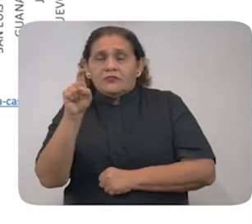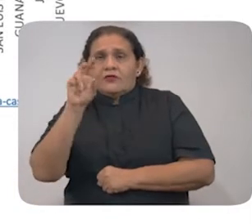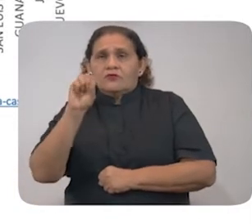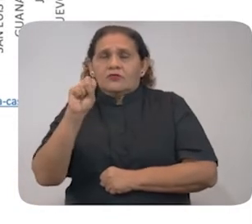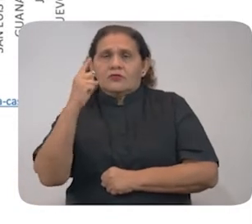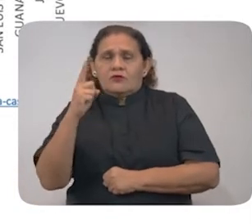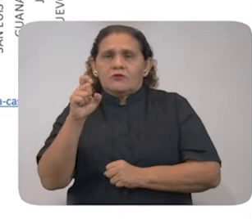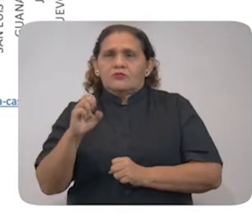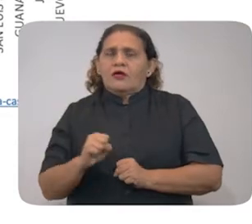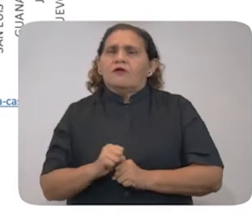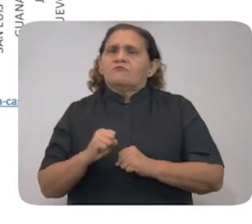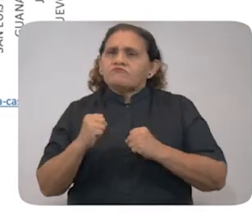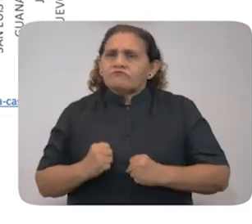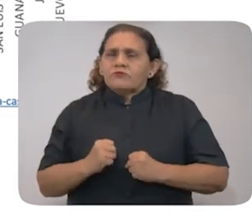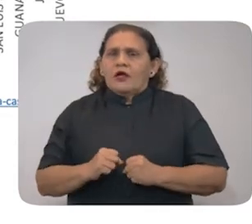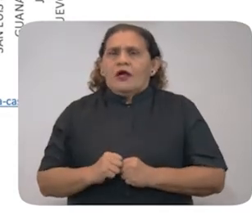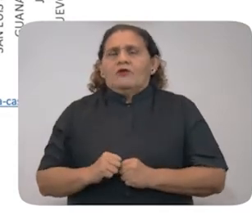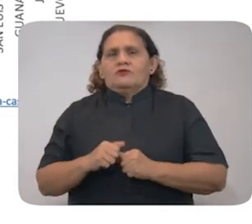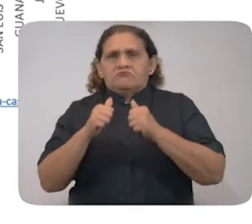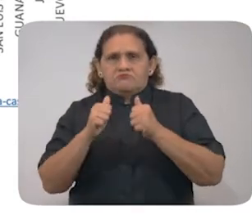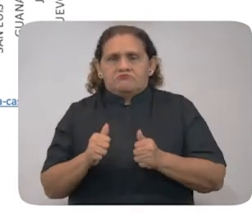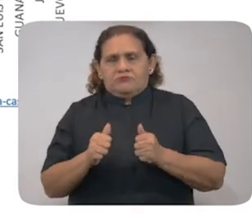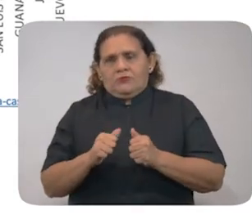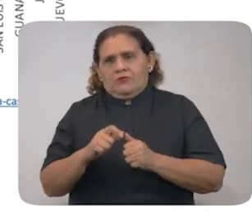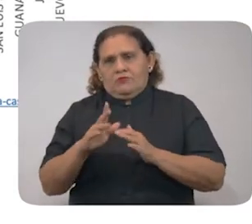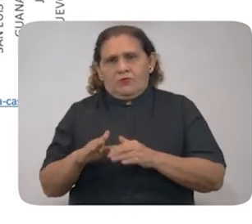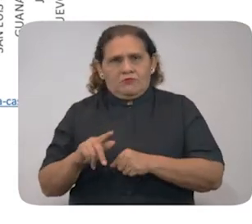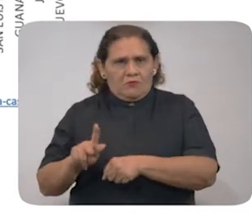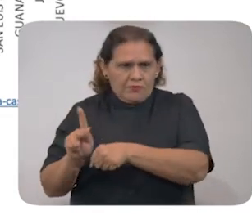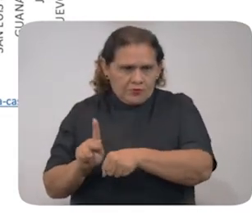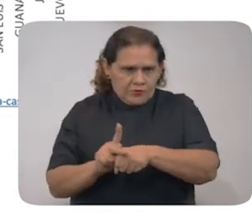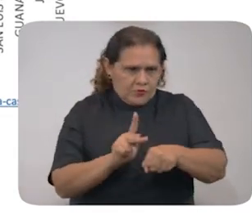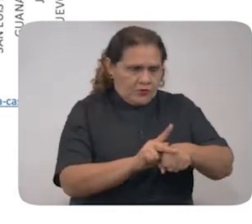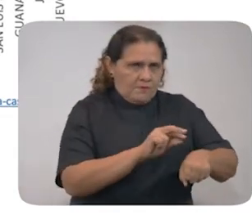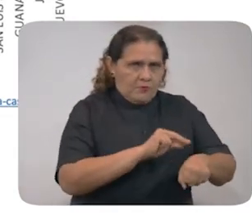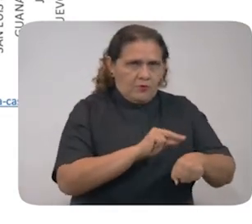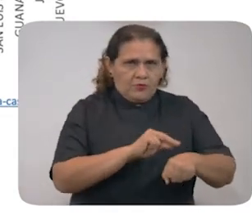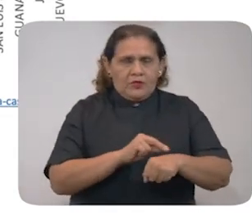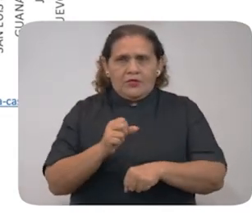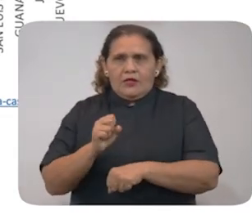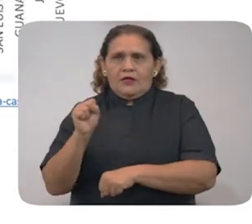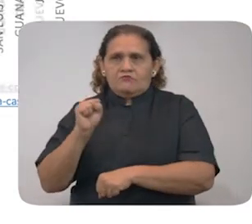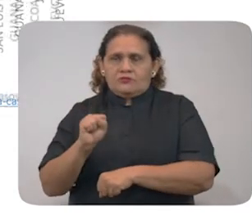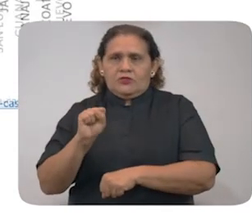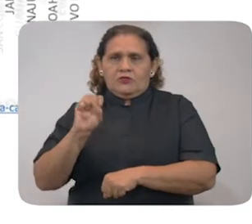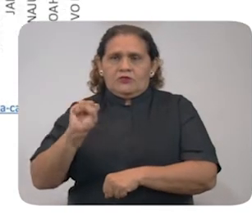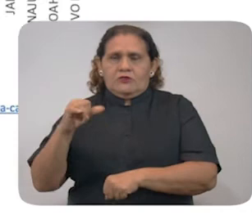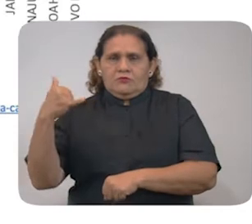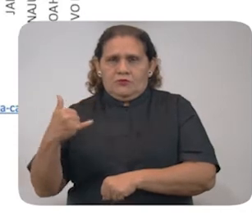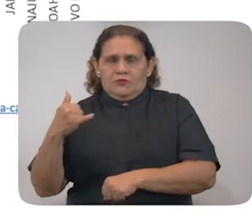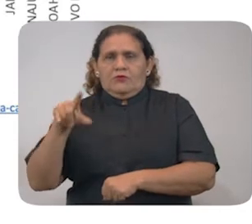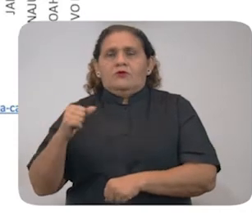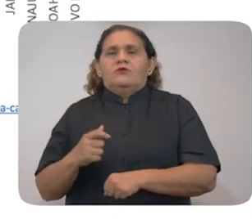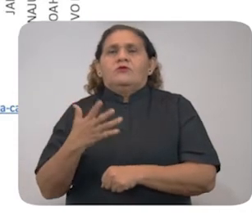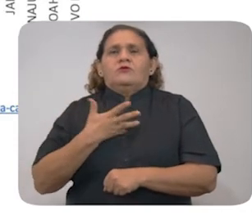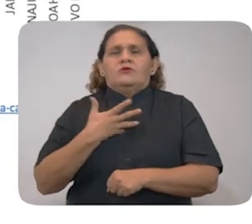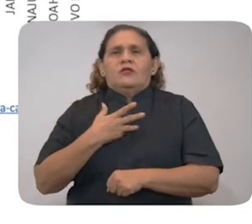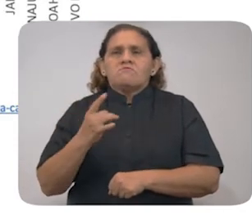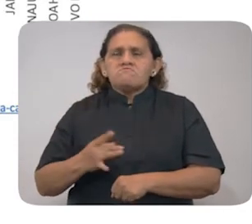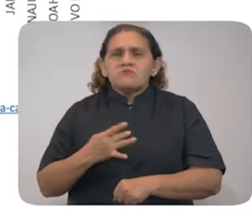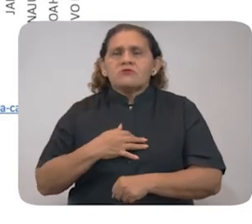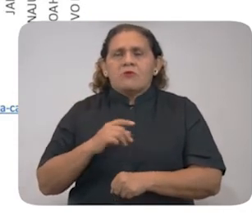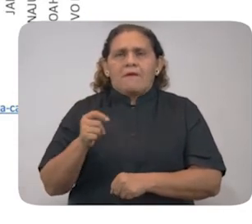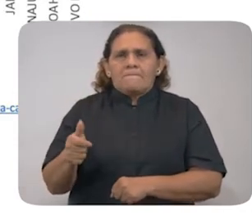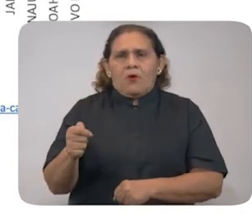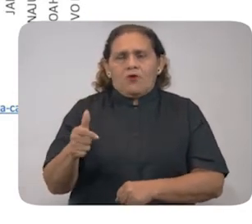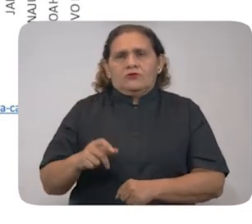161 están estables, aislados y monitoreados constantemente por personal médico de la Secretaría de Salud de Yucatán. Presentan síntomas